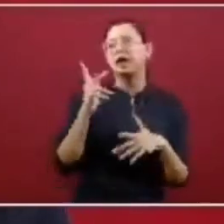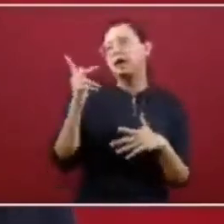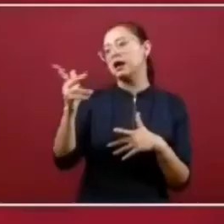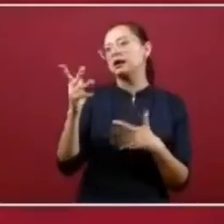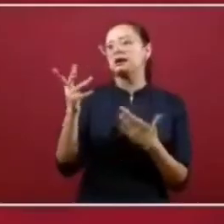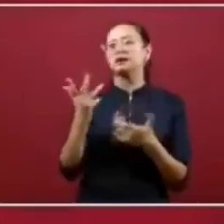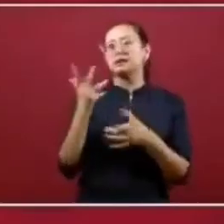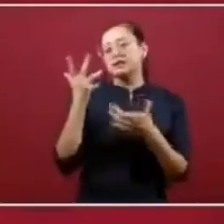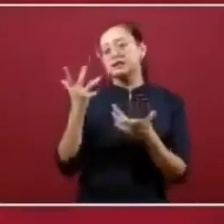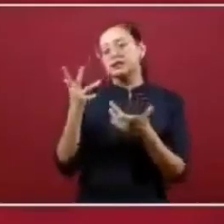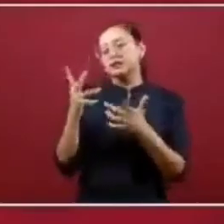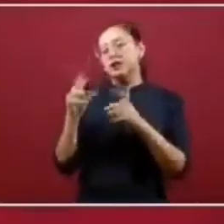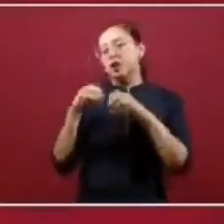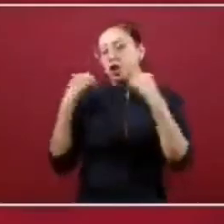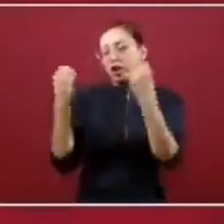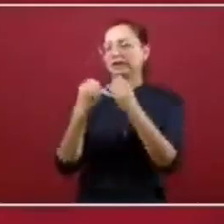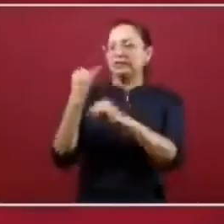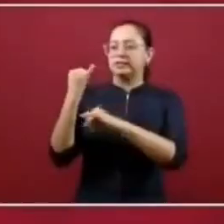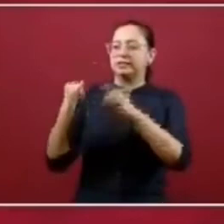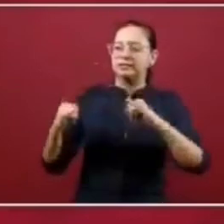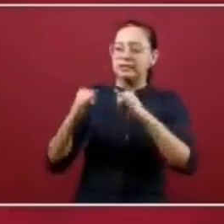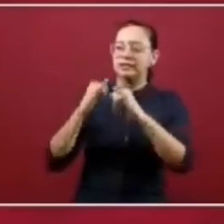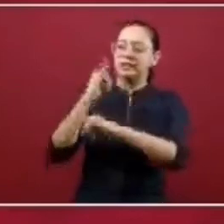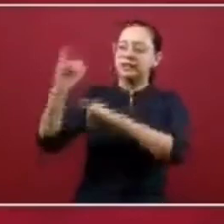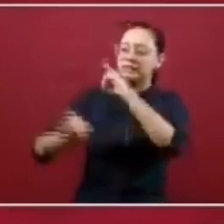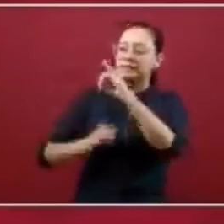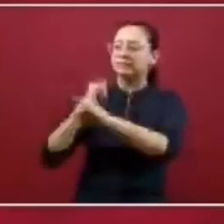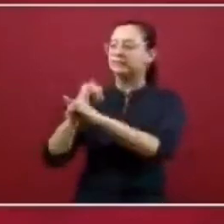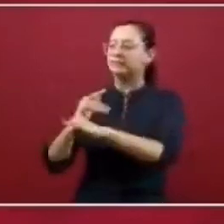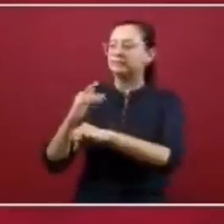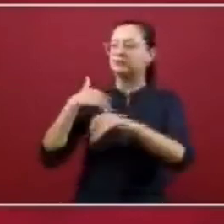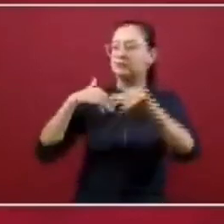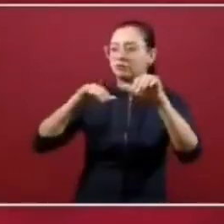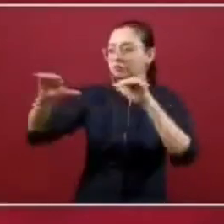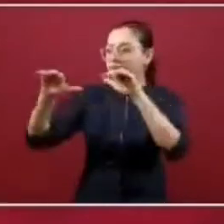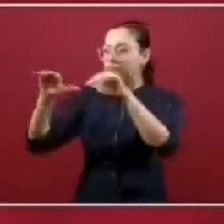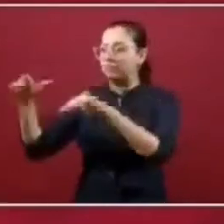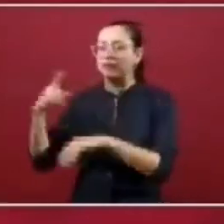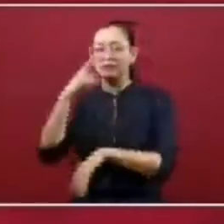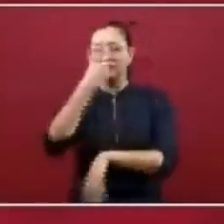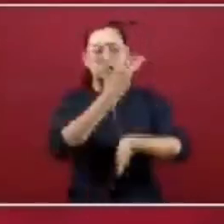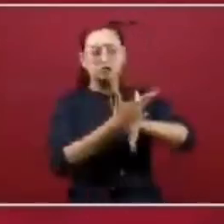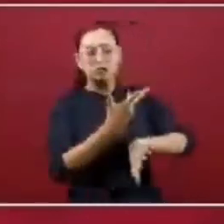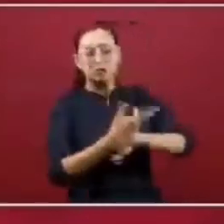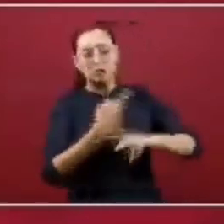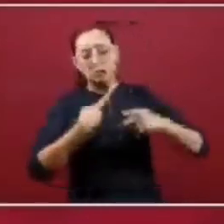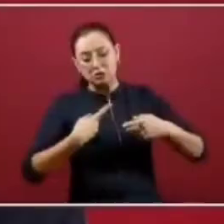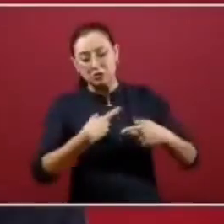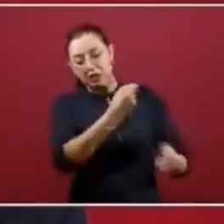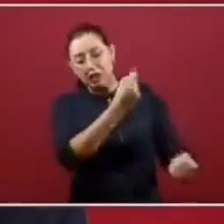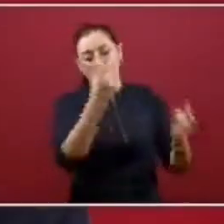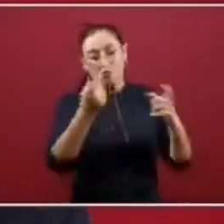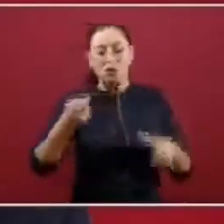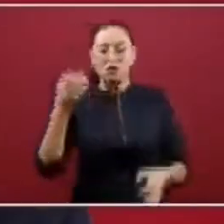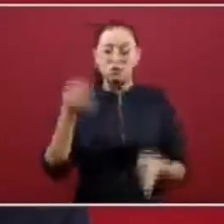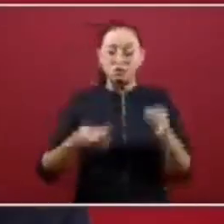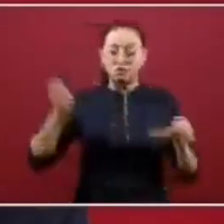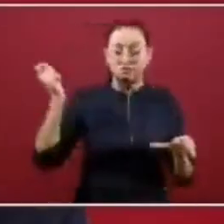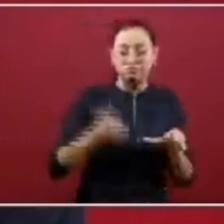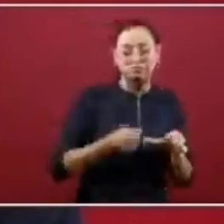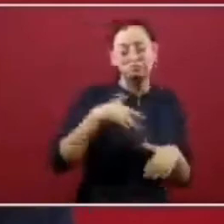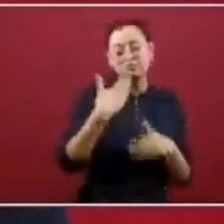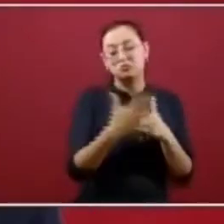internacionales siempre para proteger a condenados a muerte en Estados Unidos. Y han